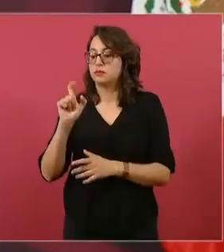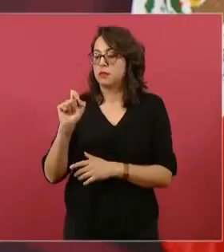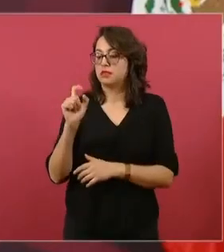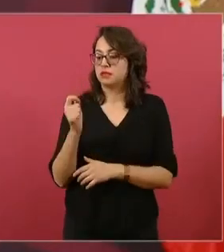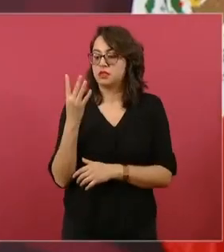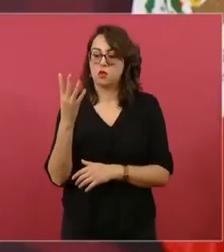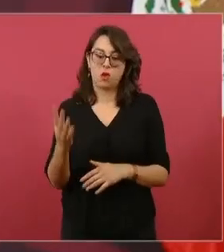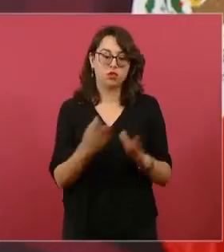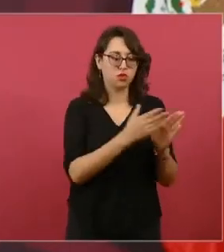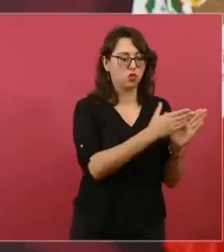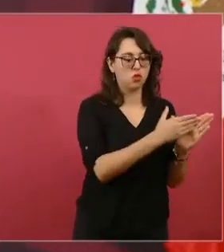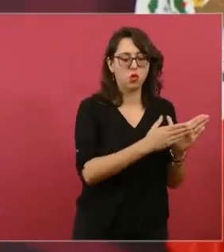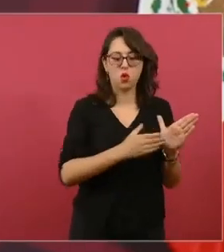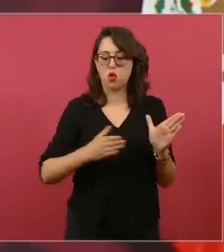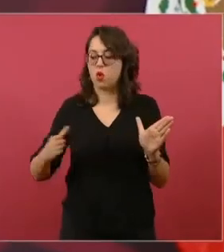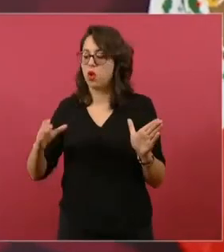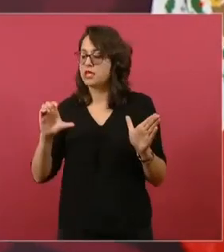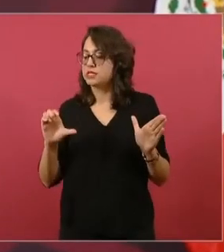Es decir,